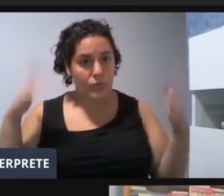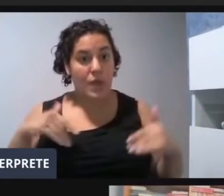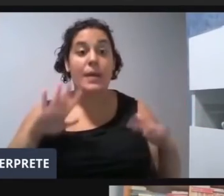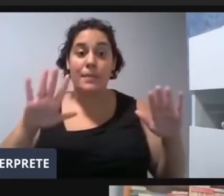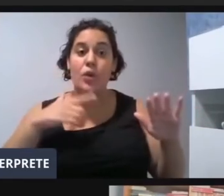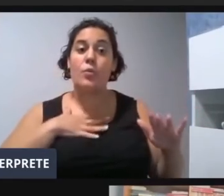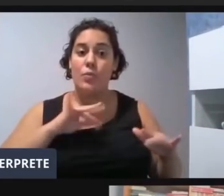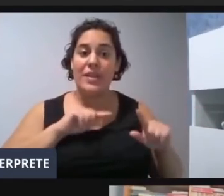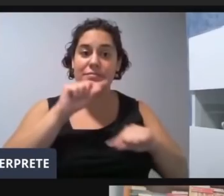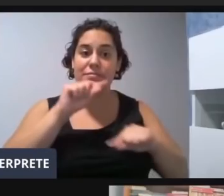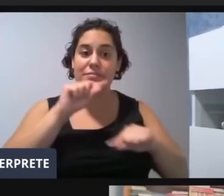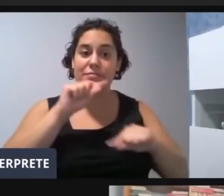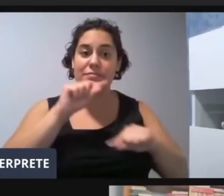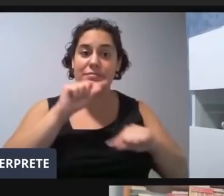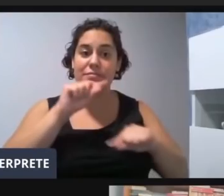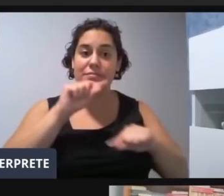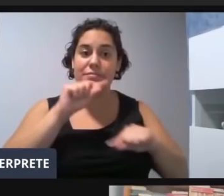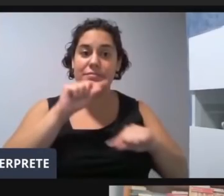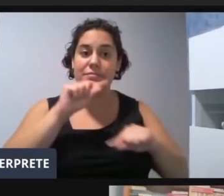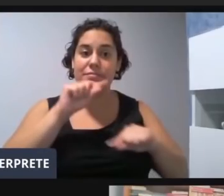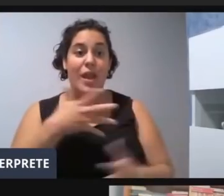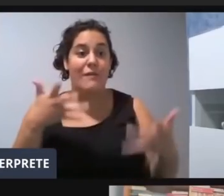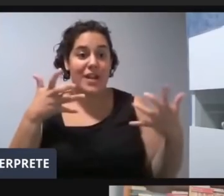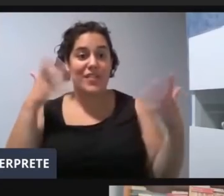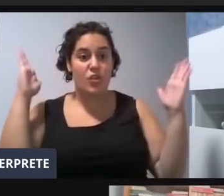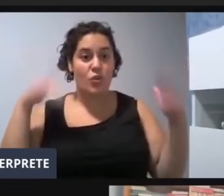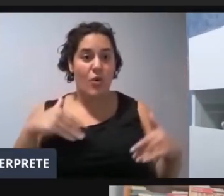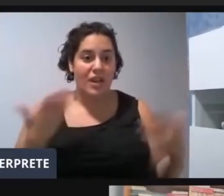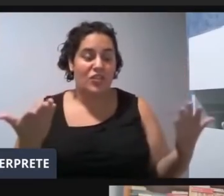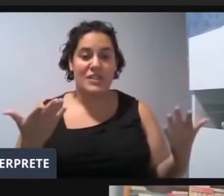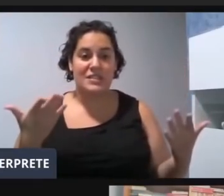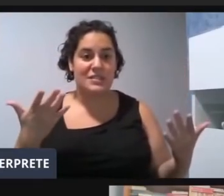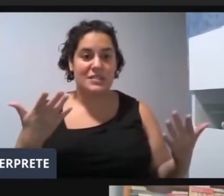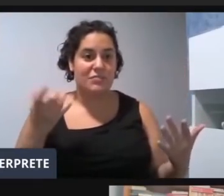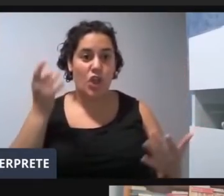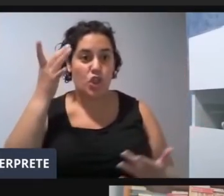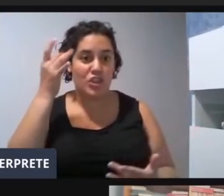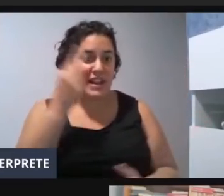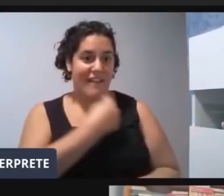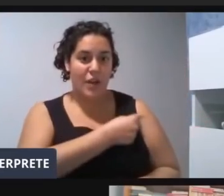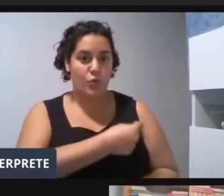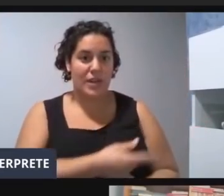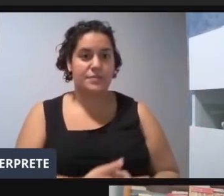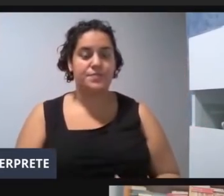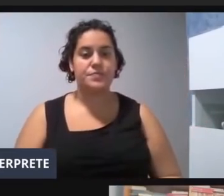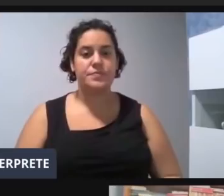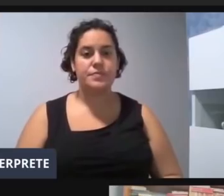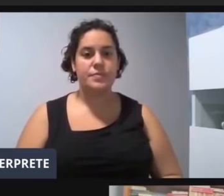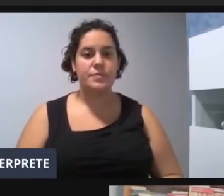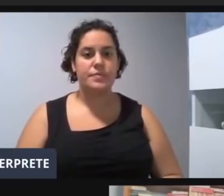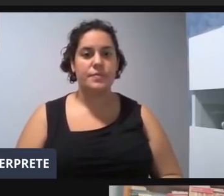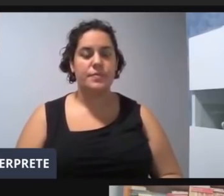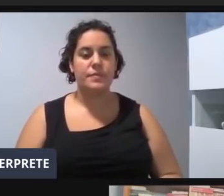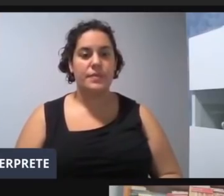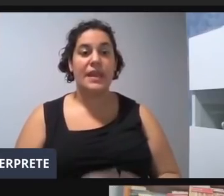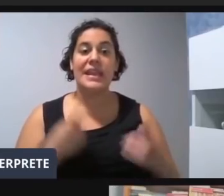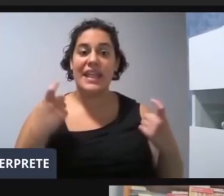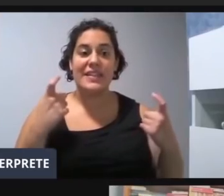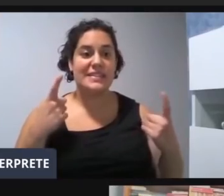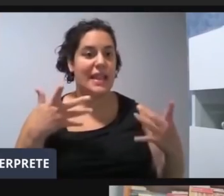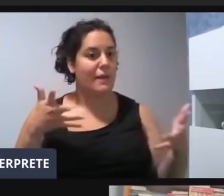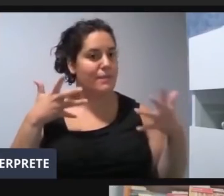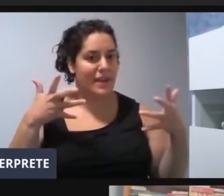para ellos no tiene beneficio, no tendría sentido vacunarlos. Siempre la relación beneficio-riesgo tiene que ser beneficiosa. Y si el beneficio es